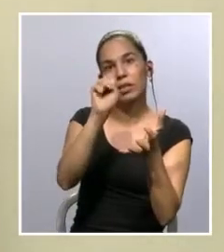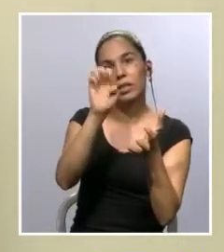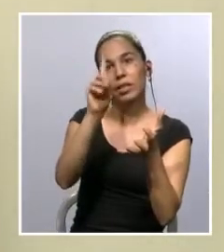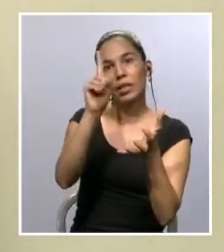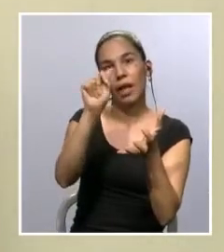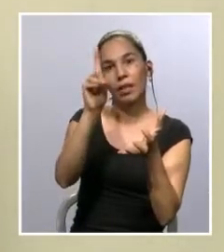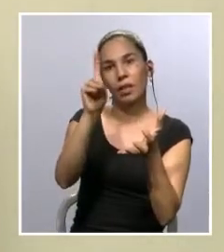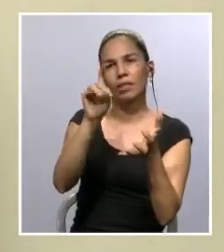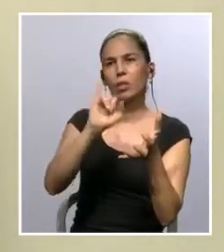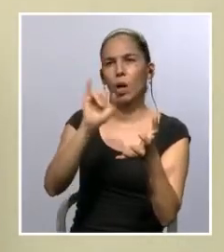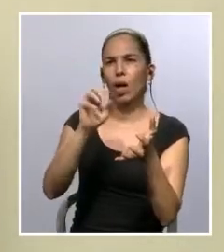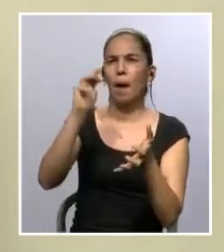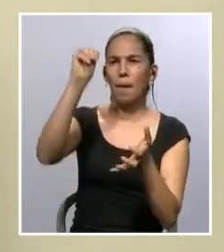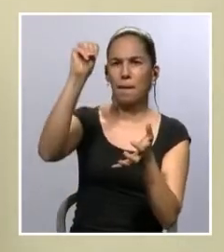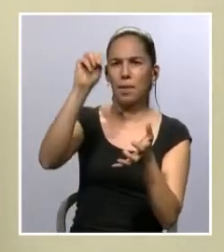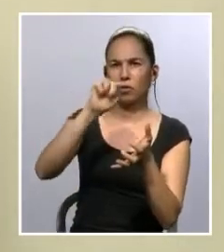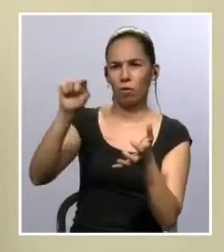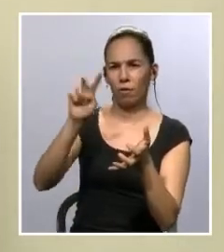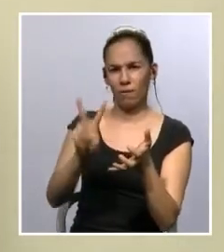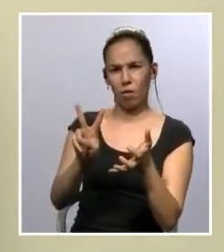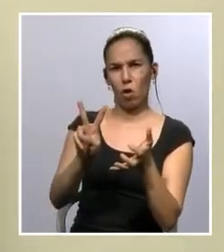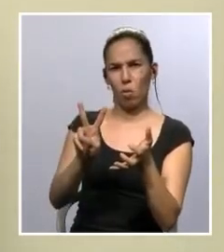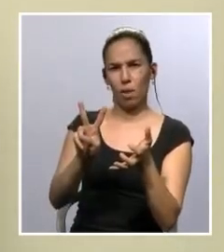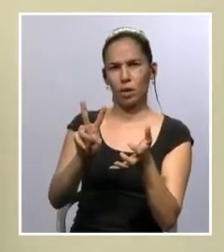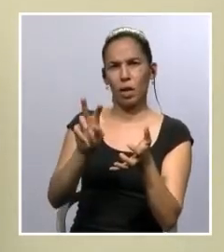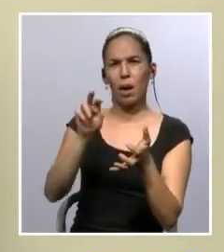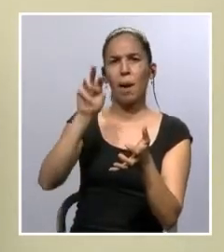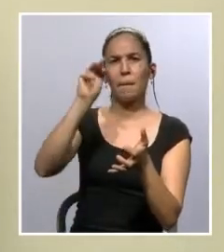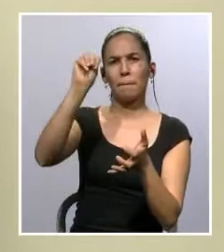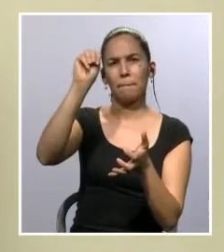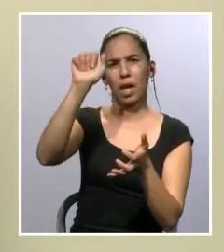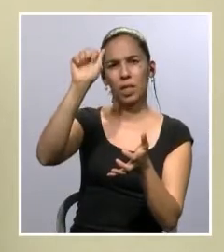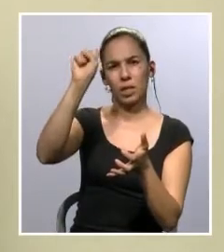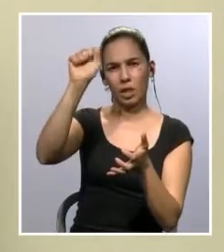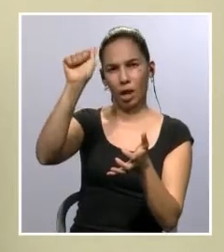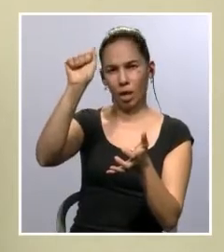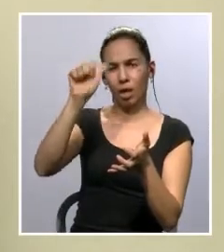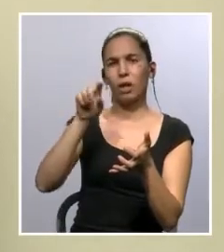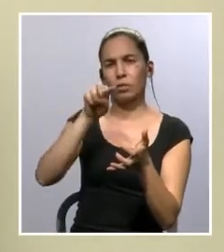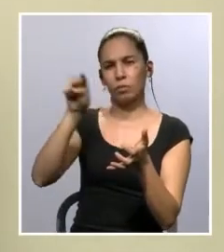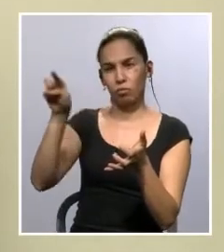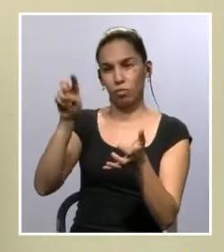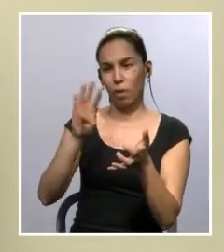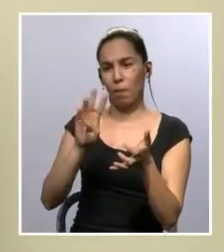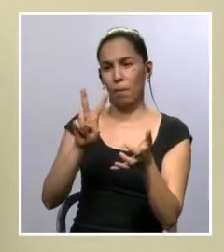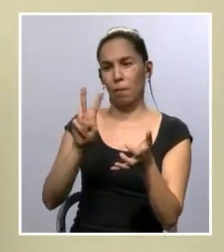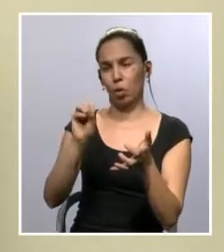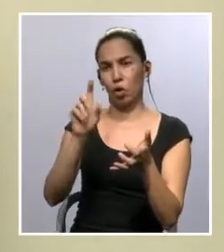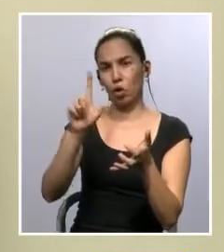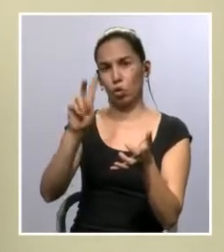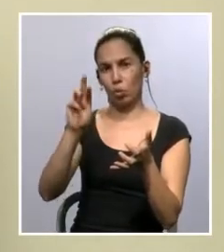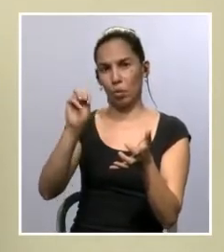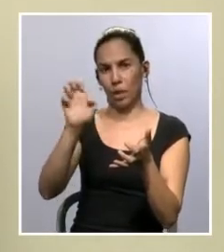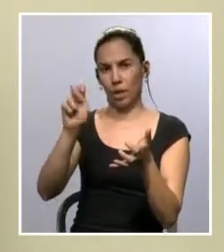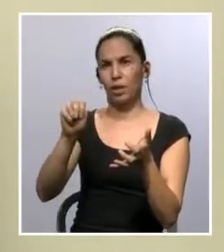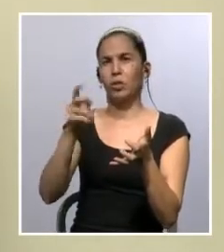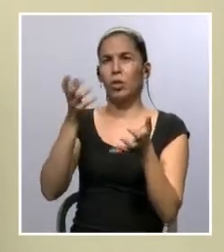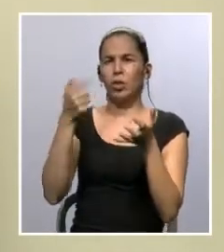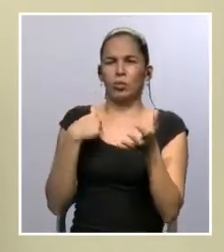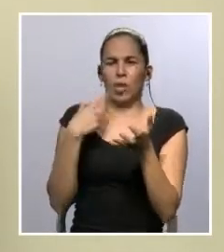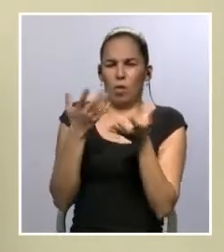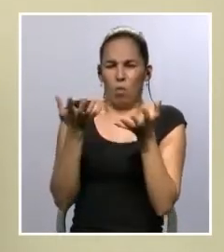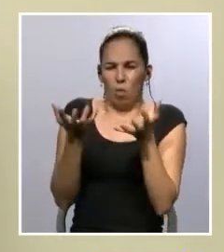¿ok? Pero necesitamos averiguar cuál es el volumen de Superman que debería tener para flotar en el